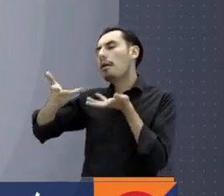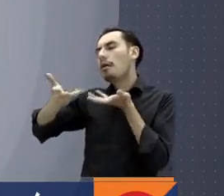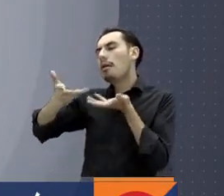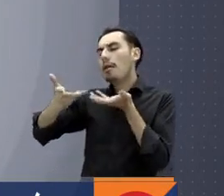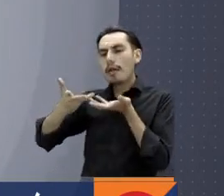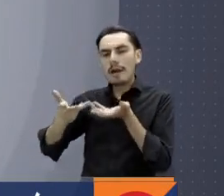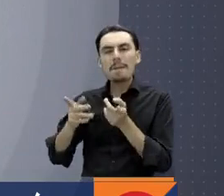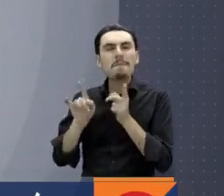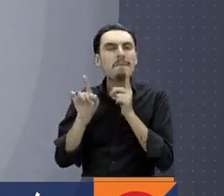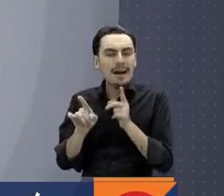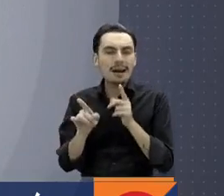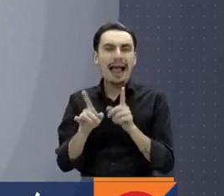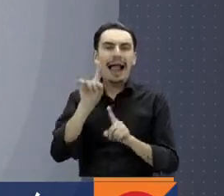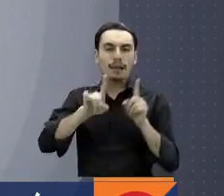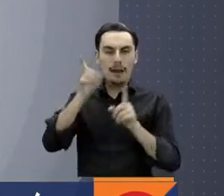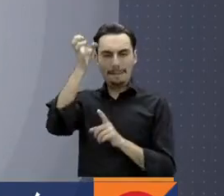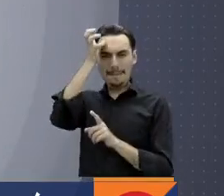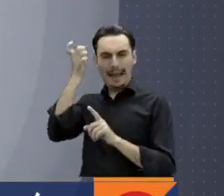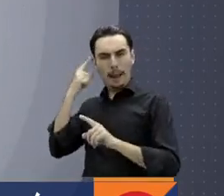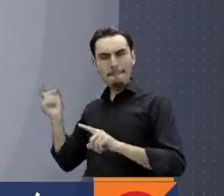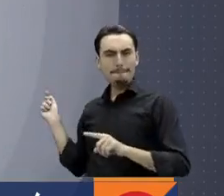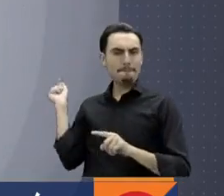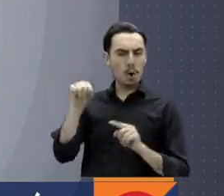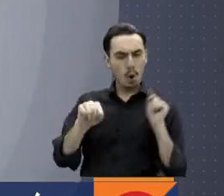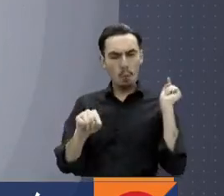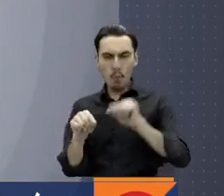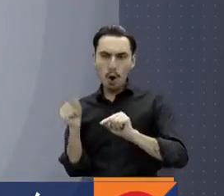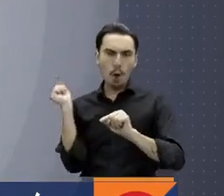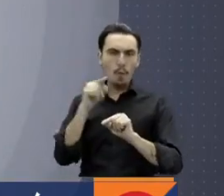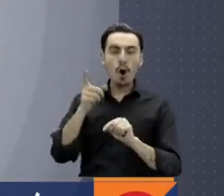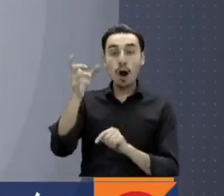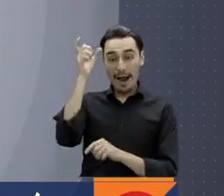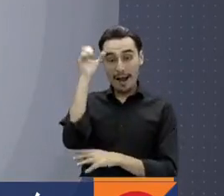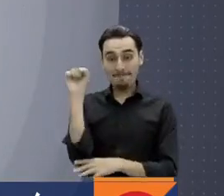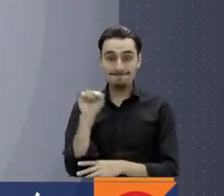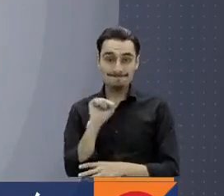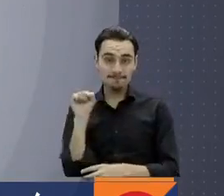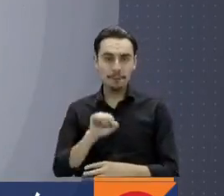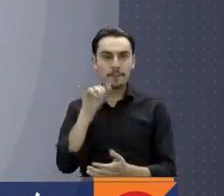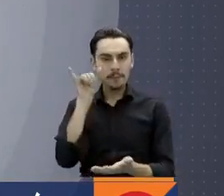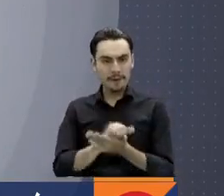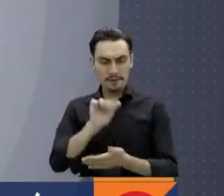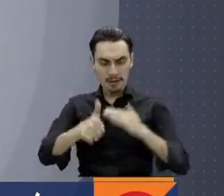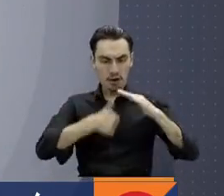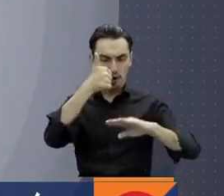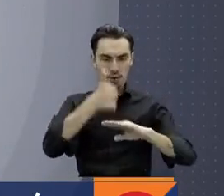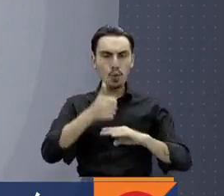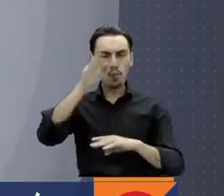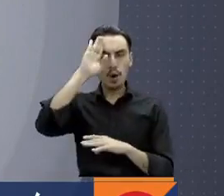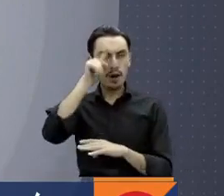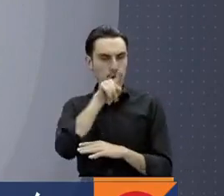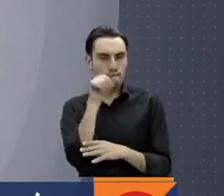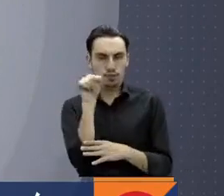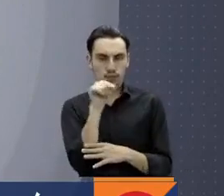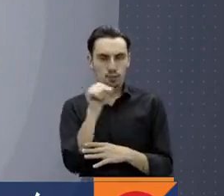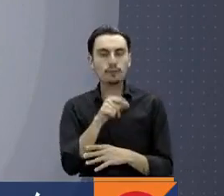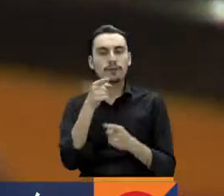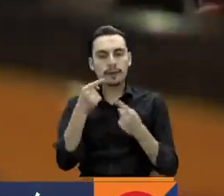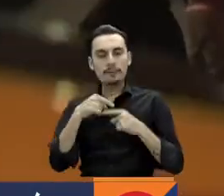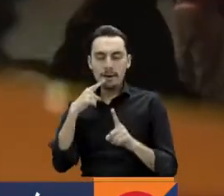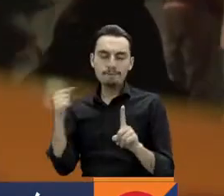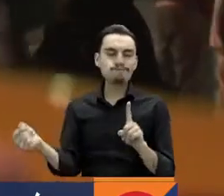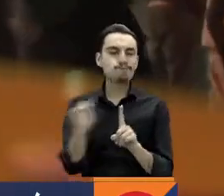pero infortunadamente algunas piedras fueron lanzadas contra el vehículo. La patrulla del mismo director de la Policía Nacional, general